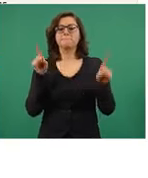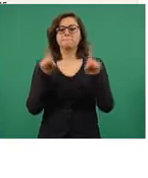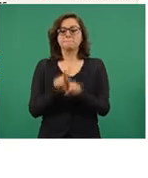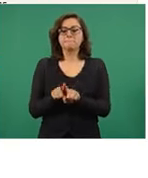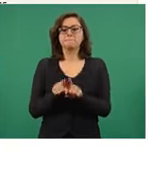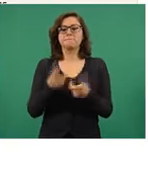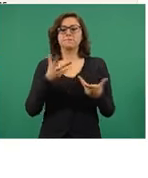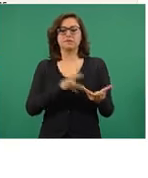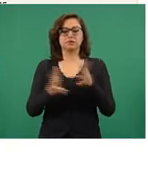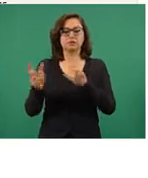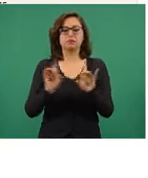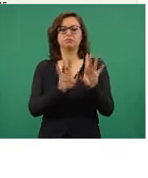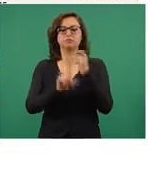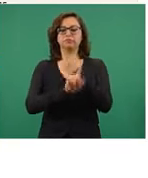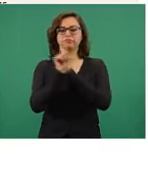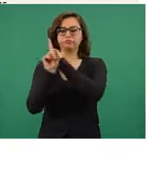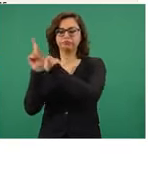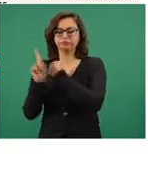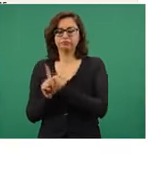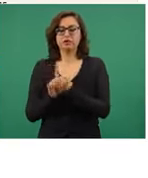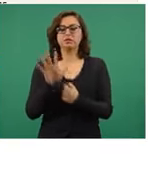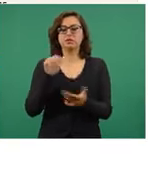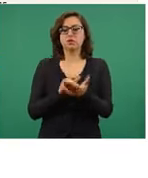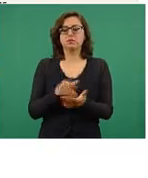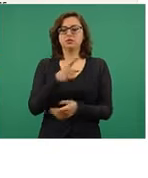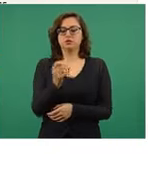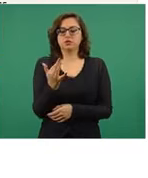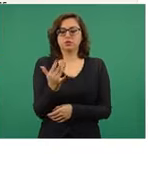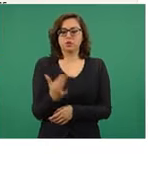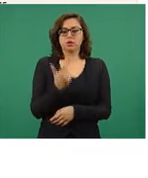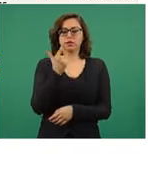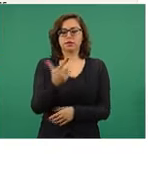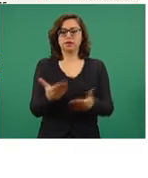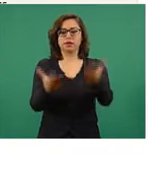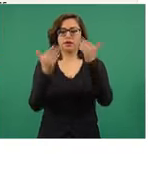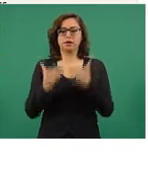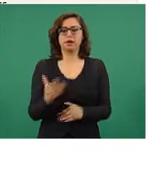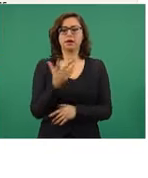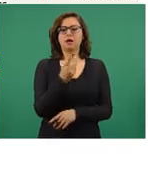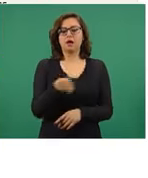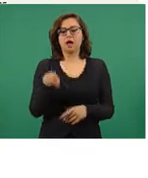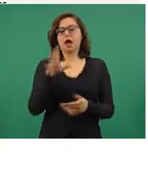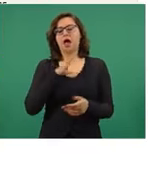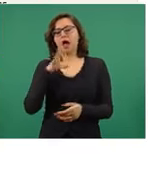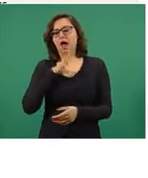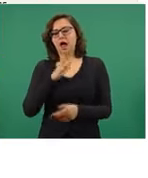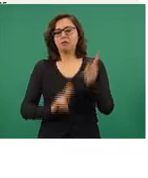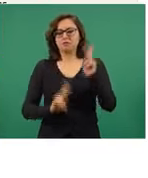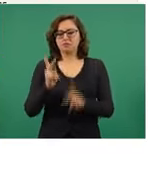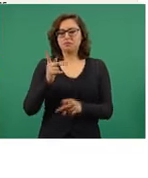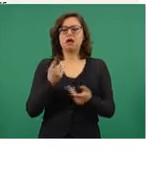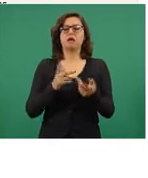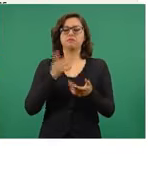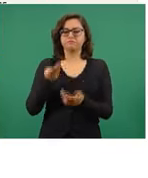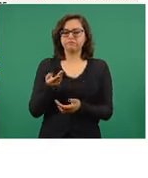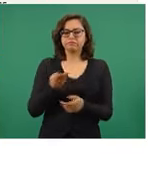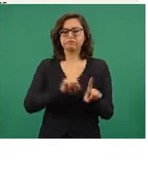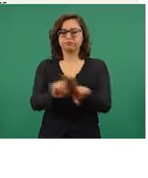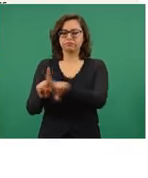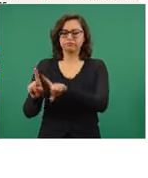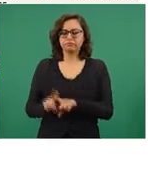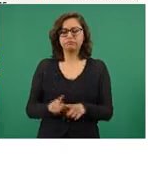erradicación intensiva de plantíos ilícitos con 7.519 hombres y la presencia en 57